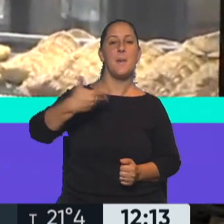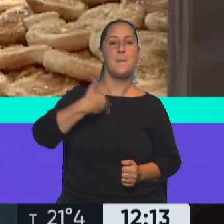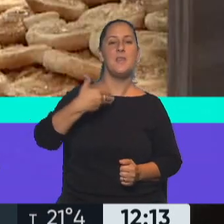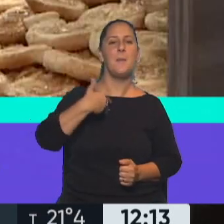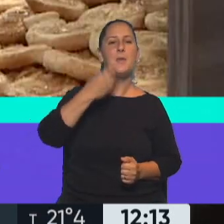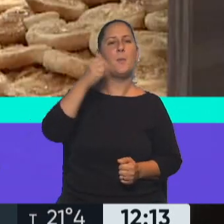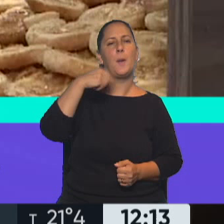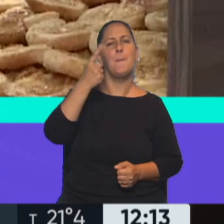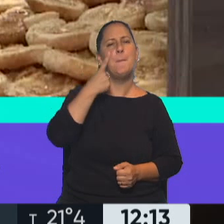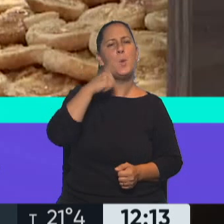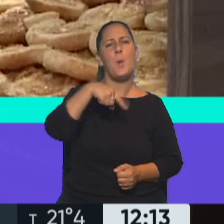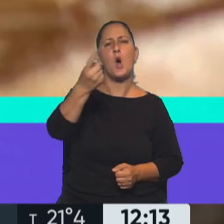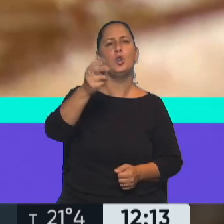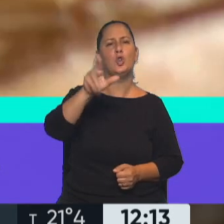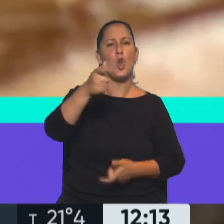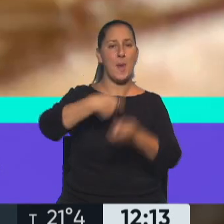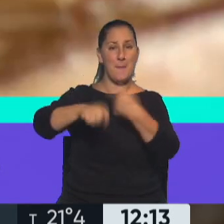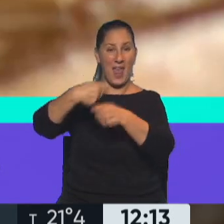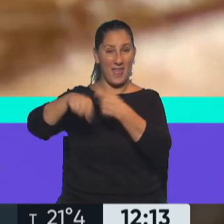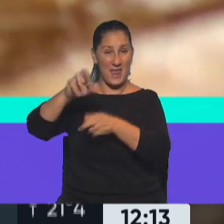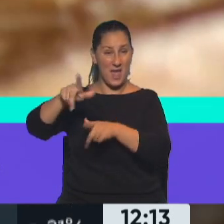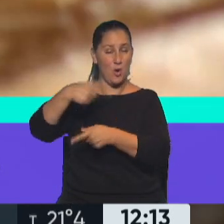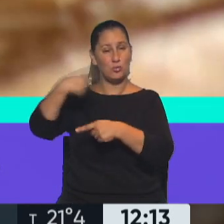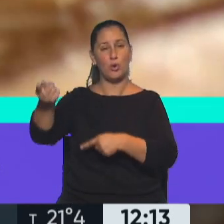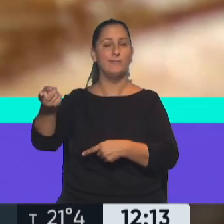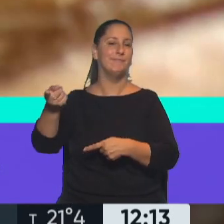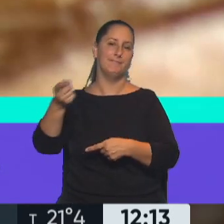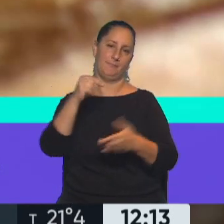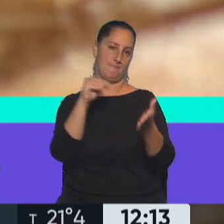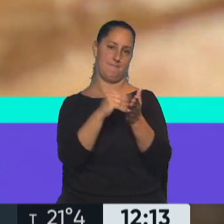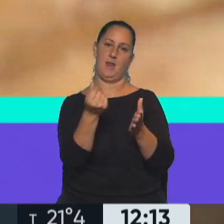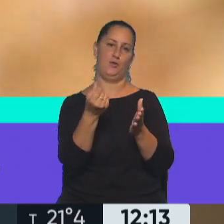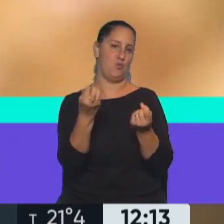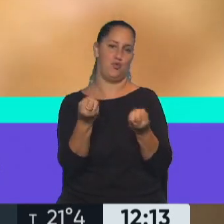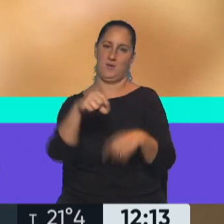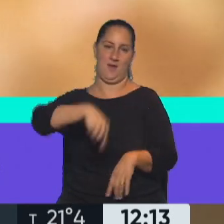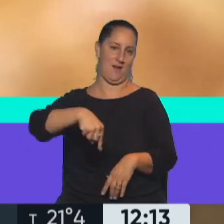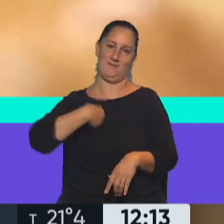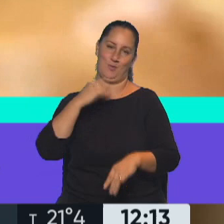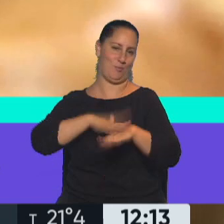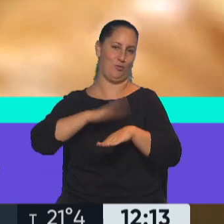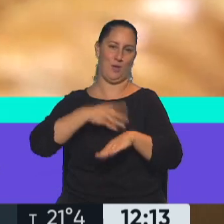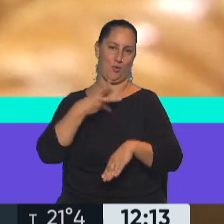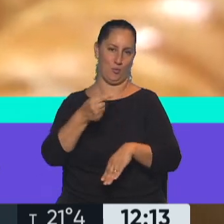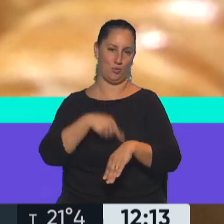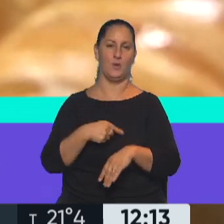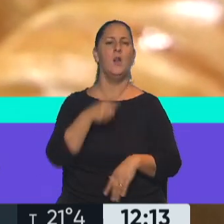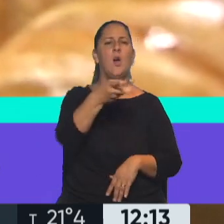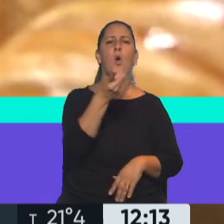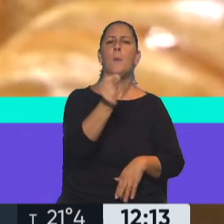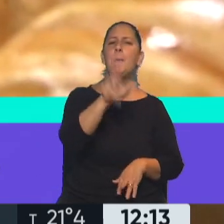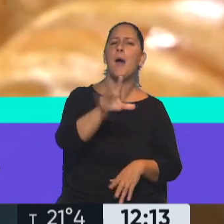otras panaderías y por ahora no hay con qué darle a esta panadería. Buen día, ¿qué compraste? ¿Pan o